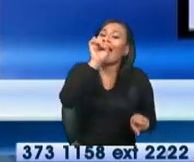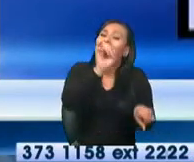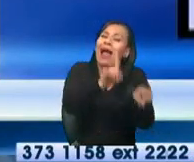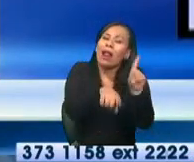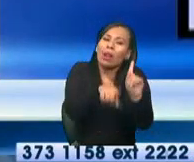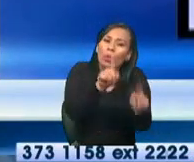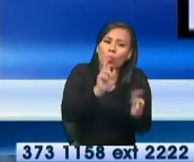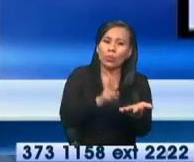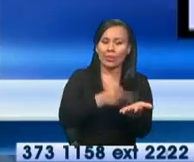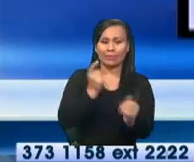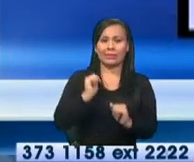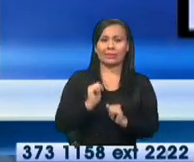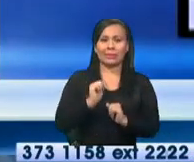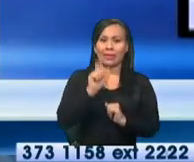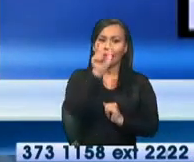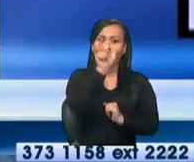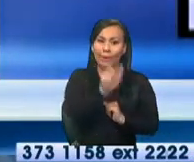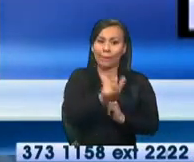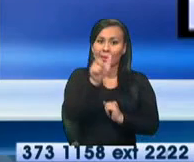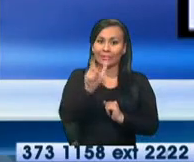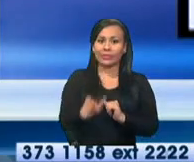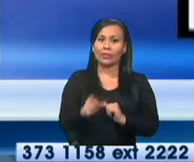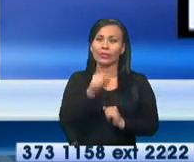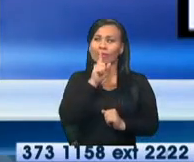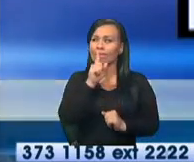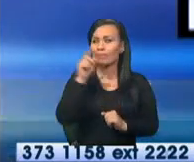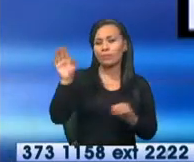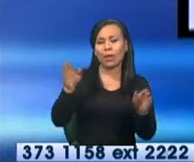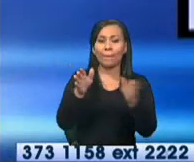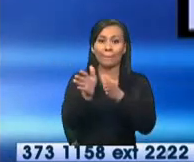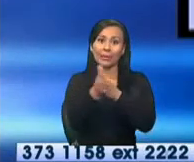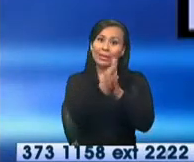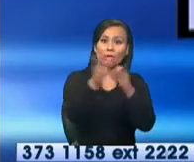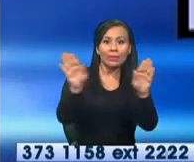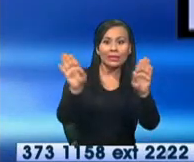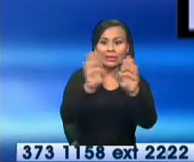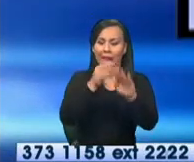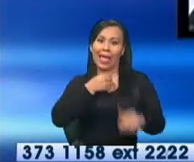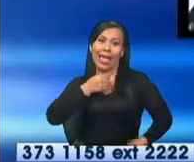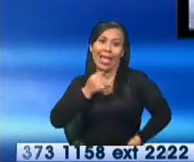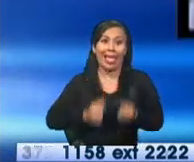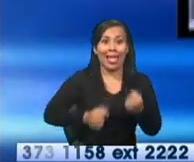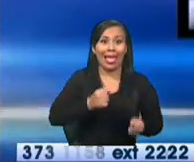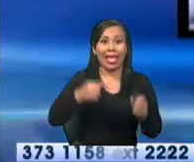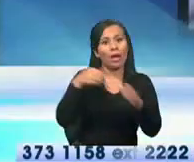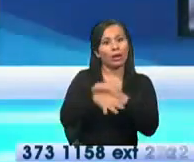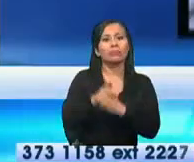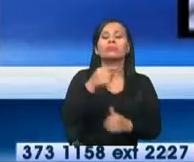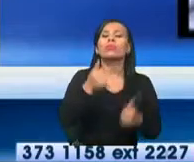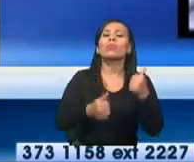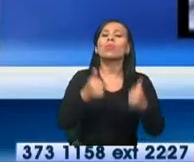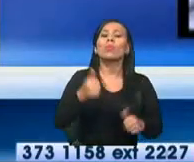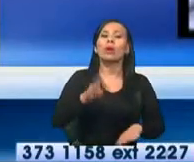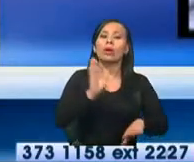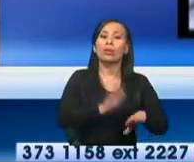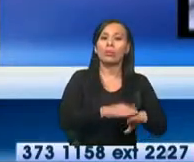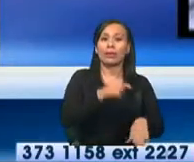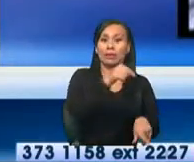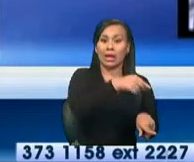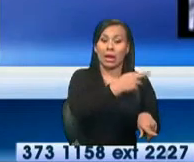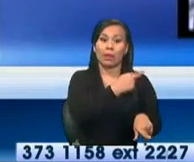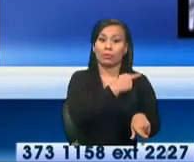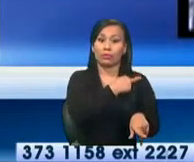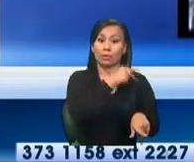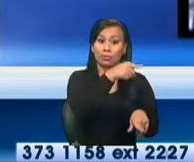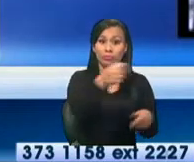responsabilidades de los usuarios. Nosotros contamos con cámaras de seguridad en las paradas donde se puede verificar si la señora fue la